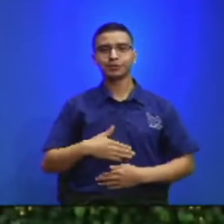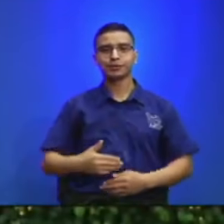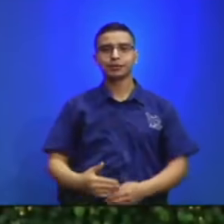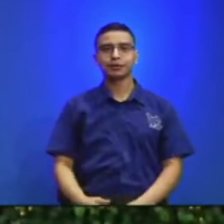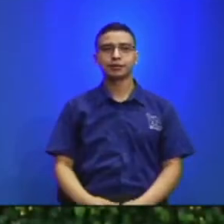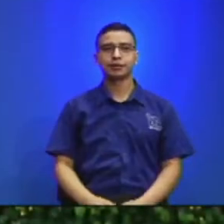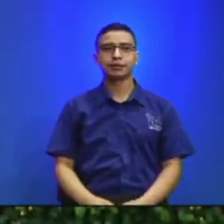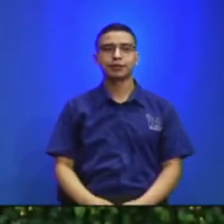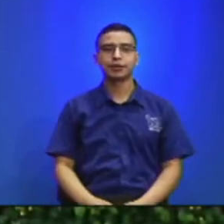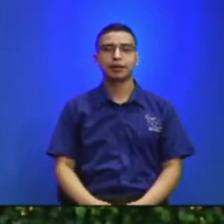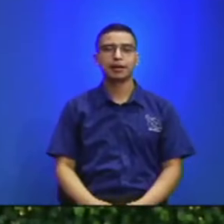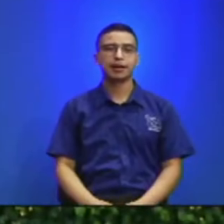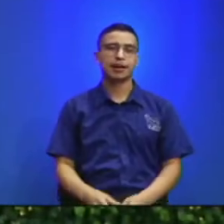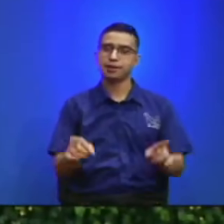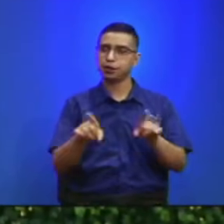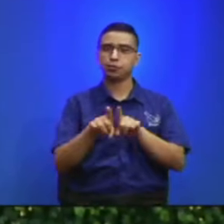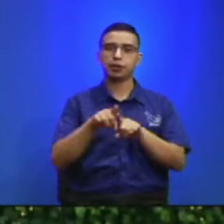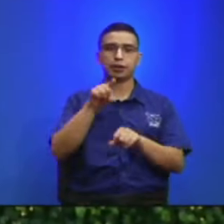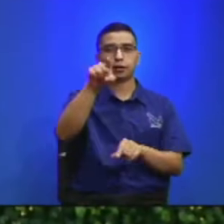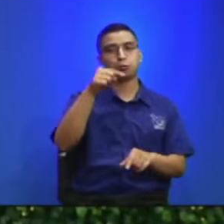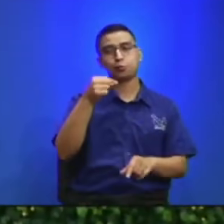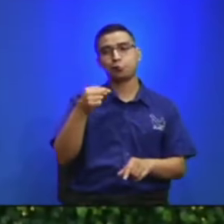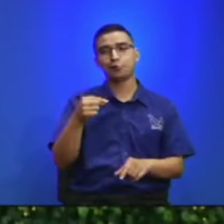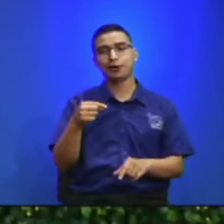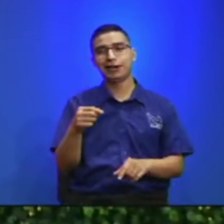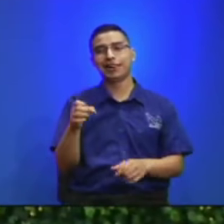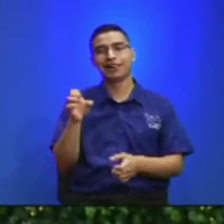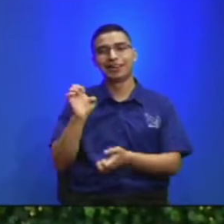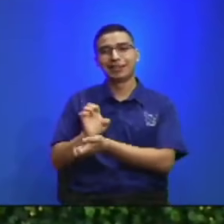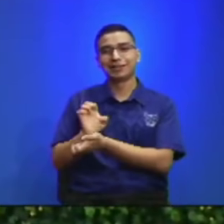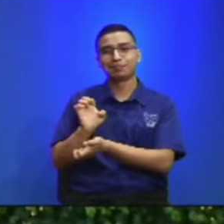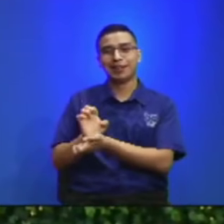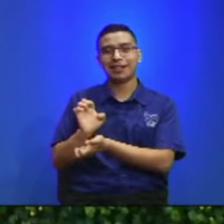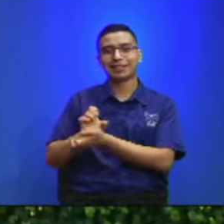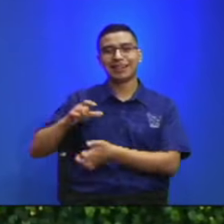más o menos como cuando usted está esperando el ferry los feriados